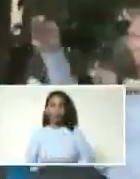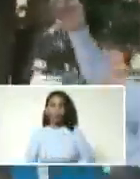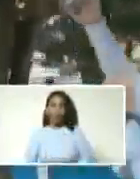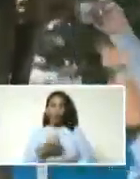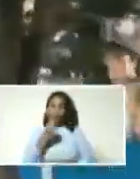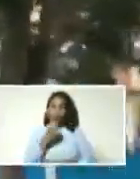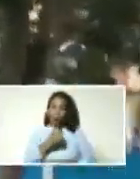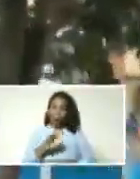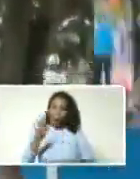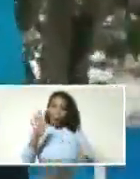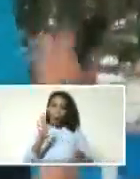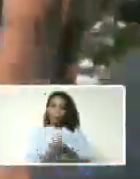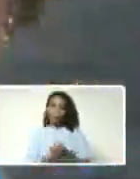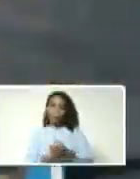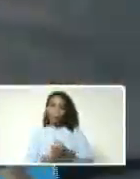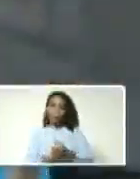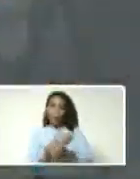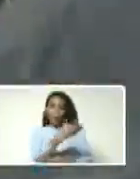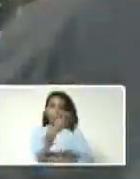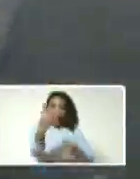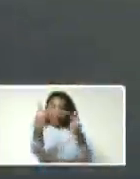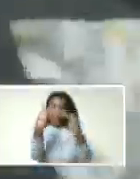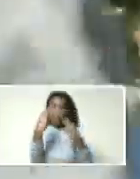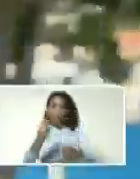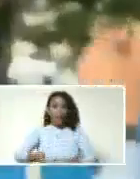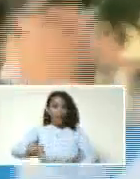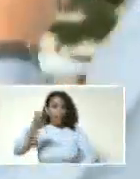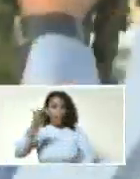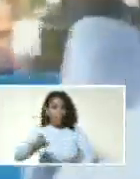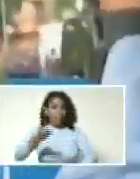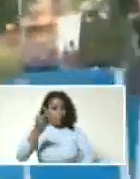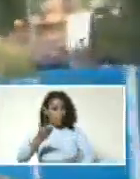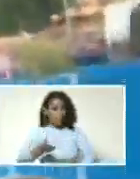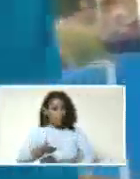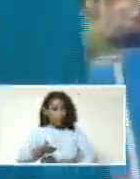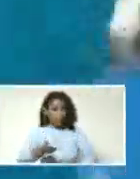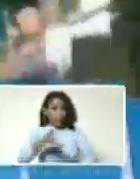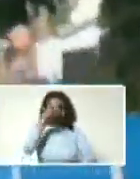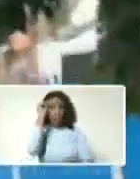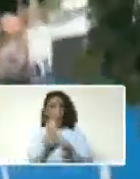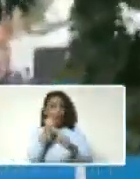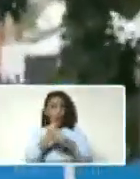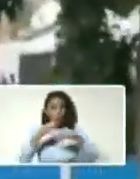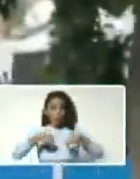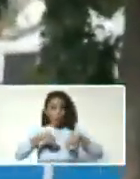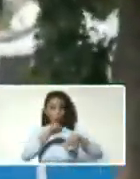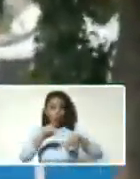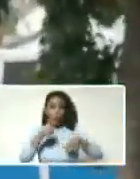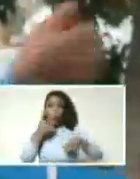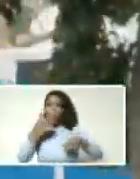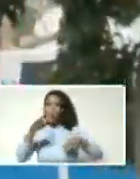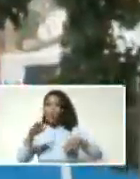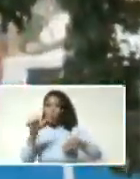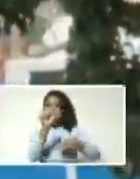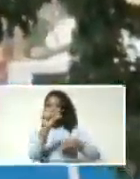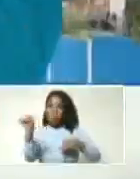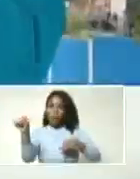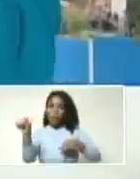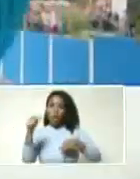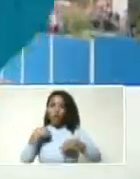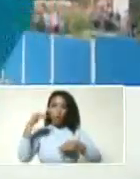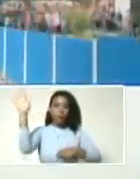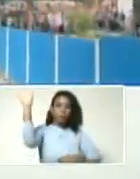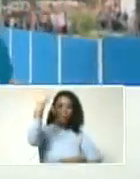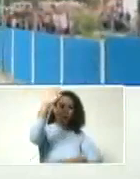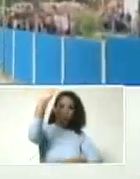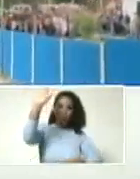Bueno, fíjense, es importante la labor de esta semana y de la próxima semana. Ahí estoy saludando